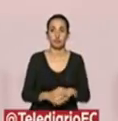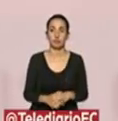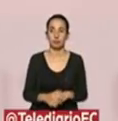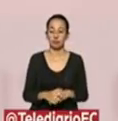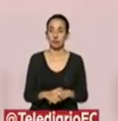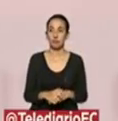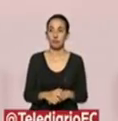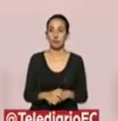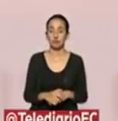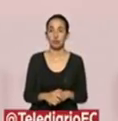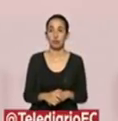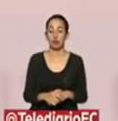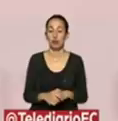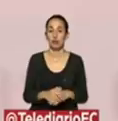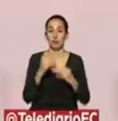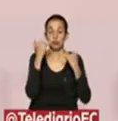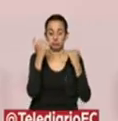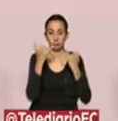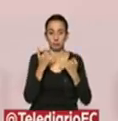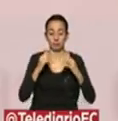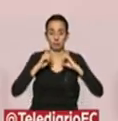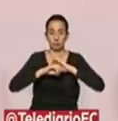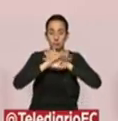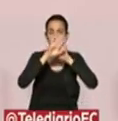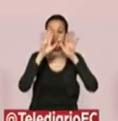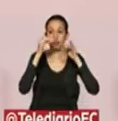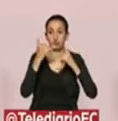El Telégrafo en esta mañana.